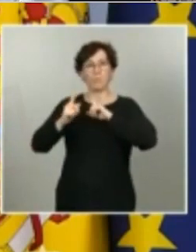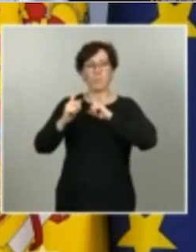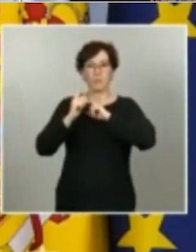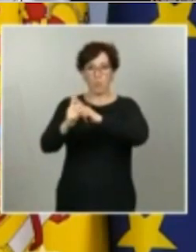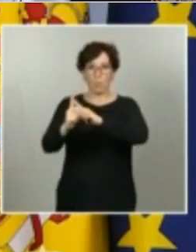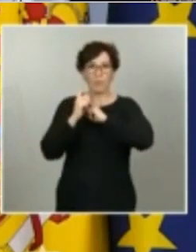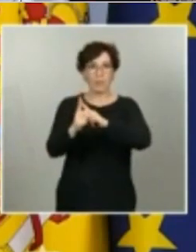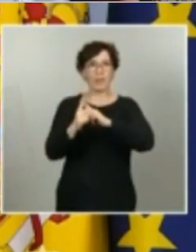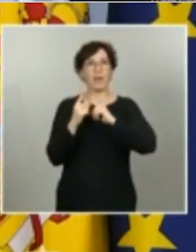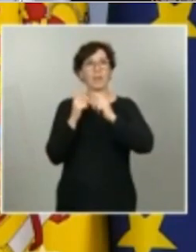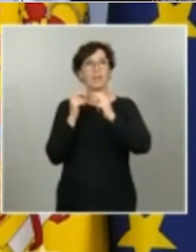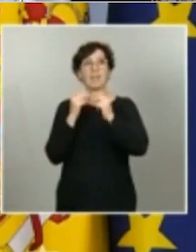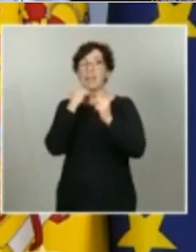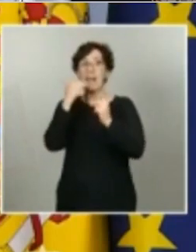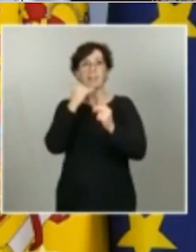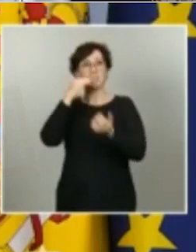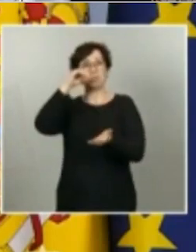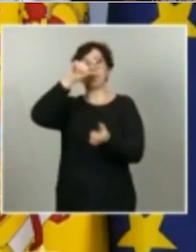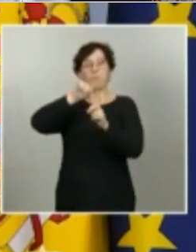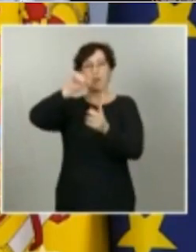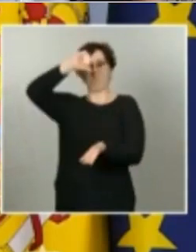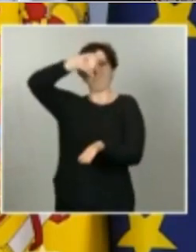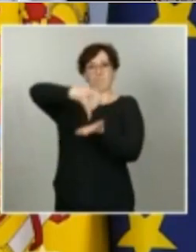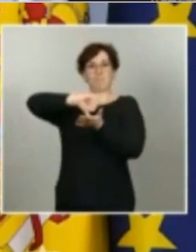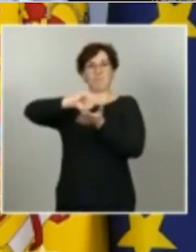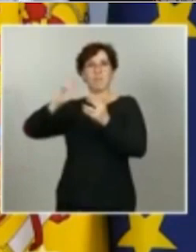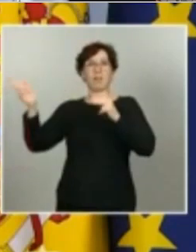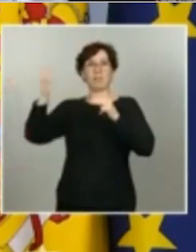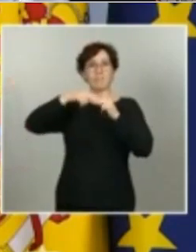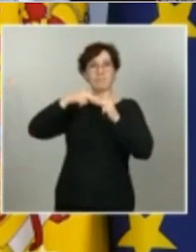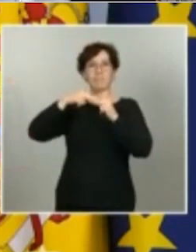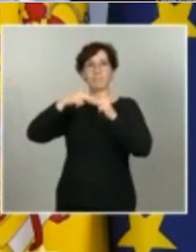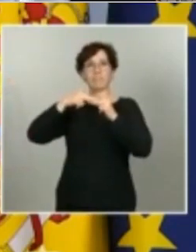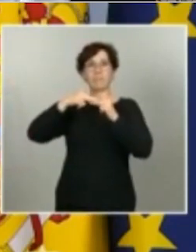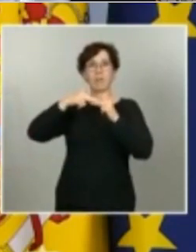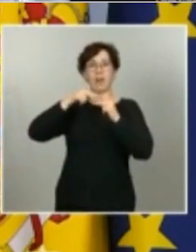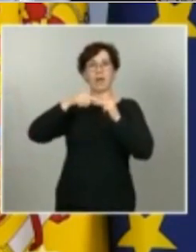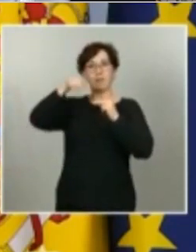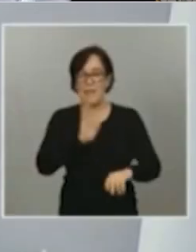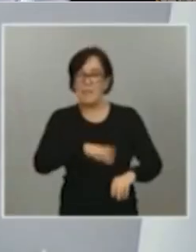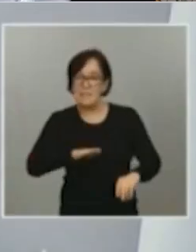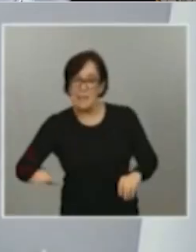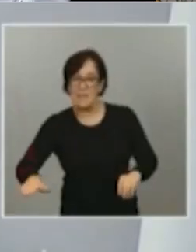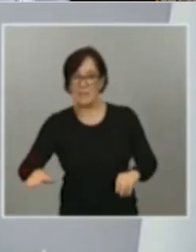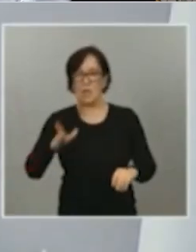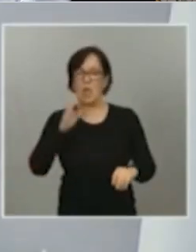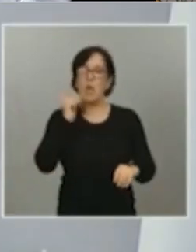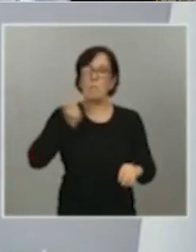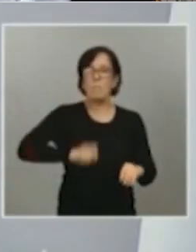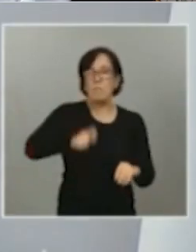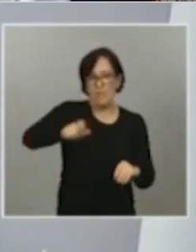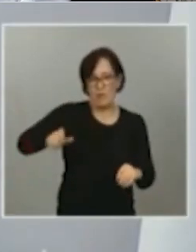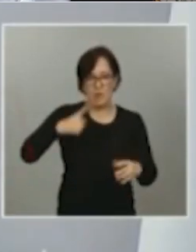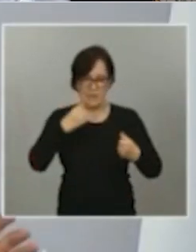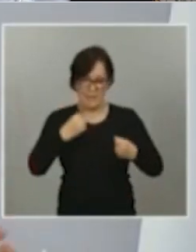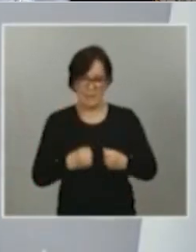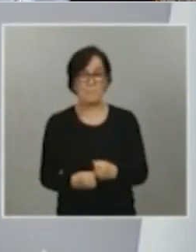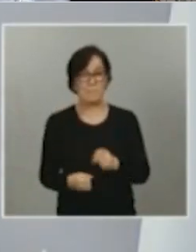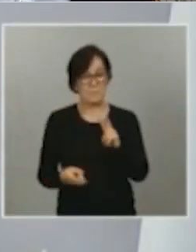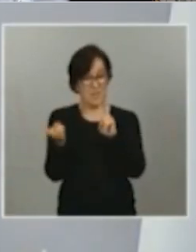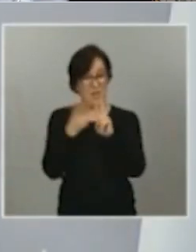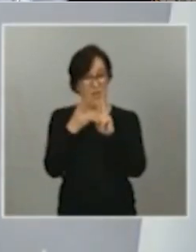evangelista prohibiendo que se celebrara y dos días después no sólo no prohibieron que se celebra el 8 de marzo